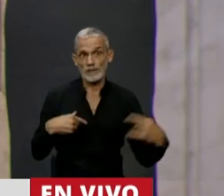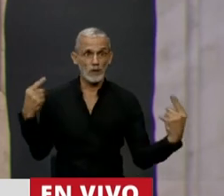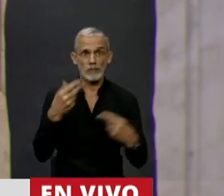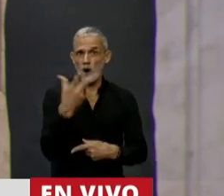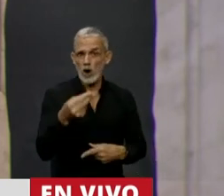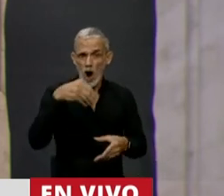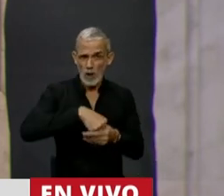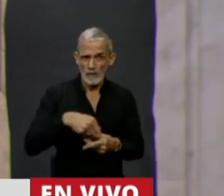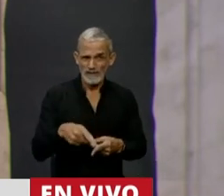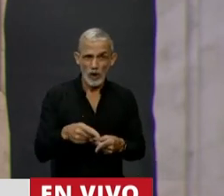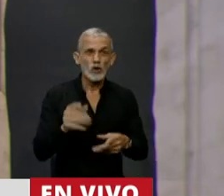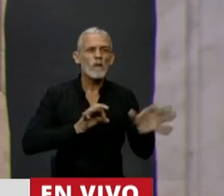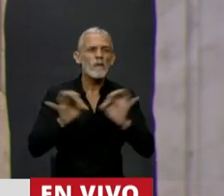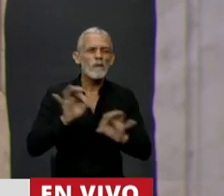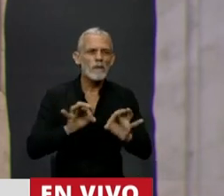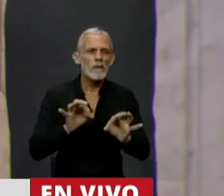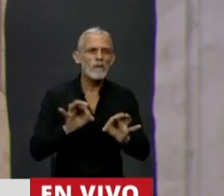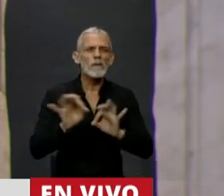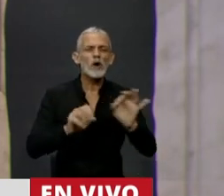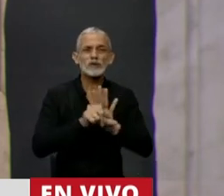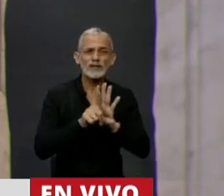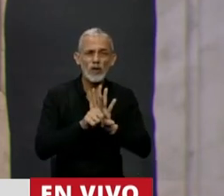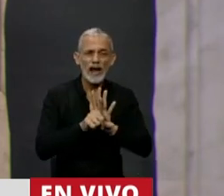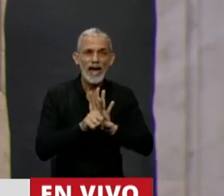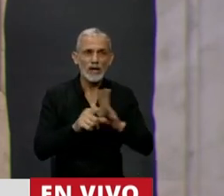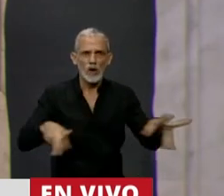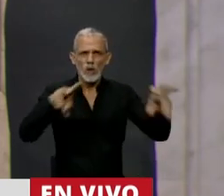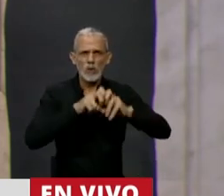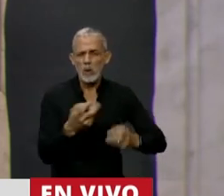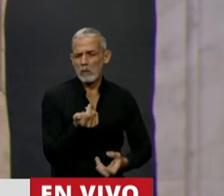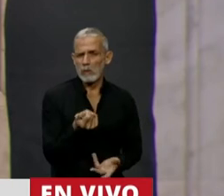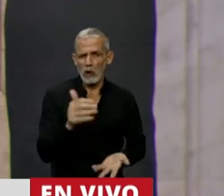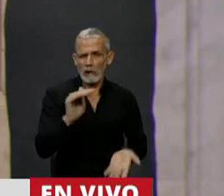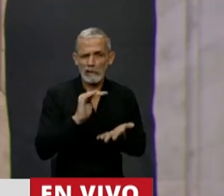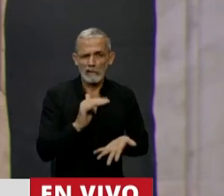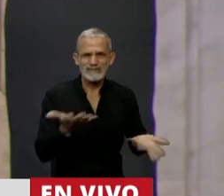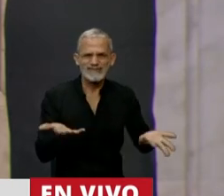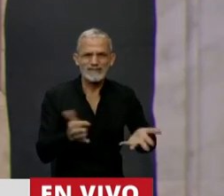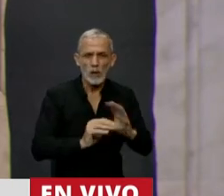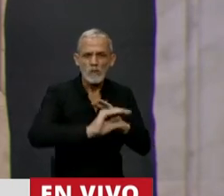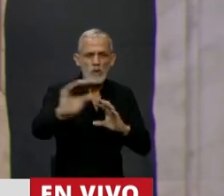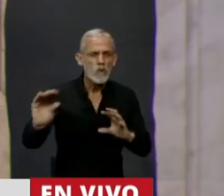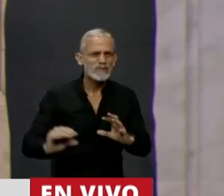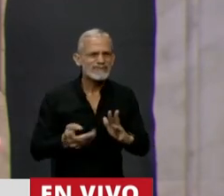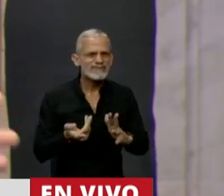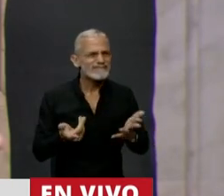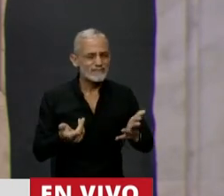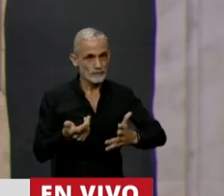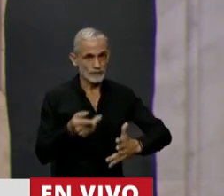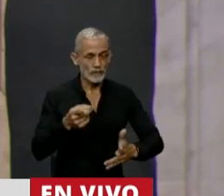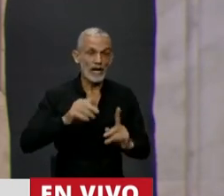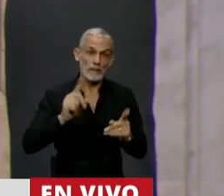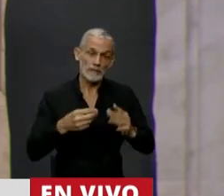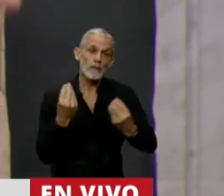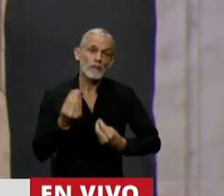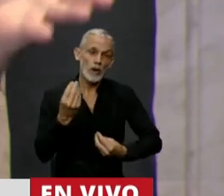porque es un presupuesto, es un proyecto que recauda realmente muy poco y por los destinos que tiene, sino fundamentalmente por